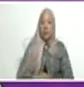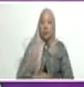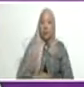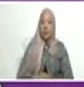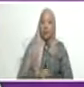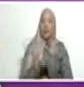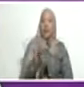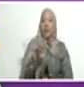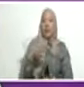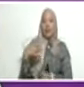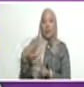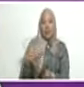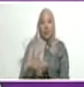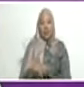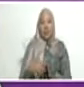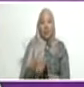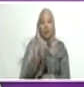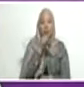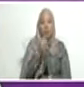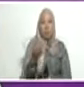2 conspiraciones.